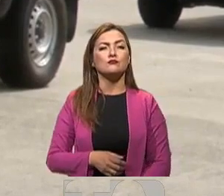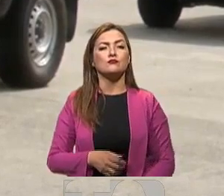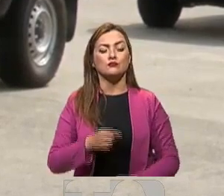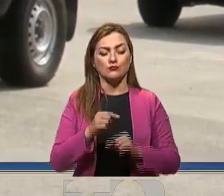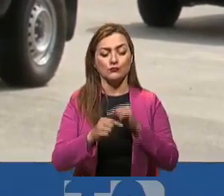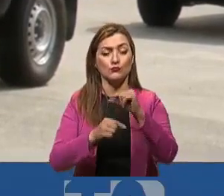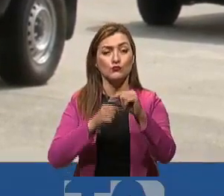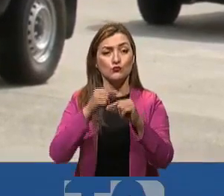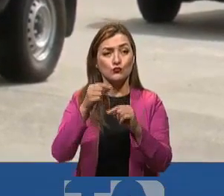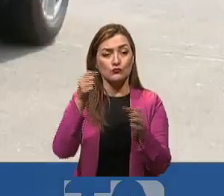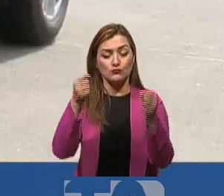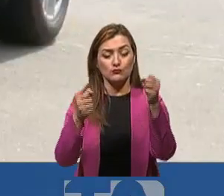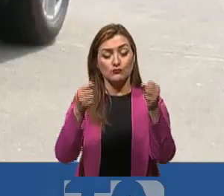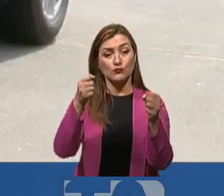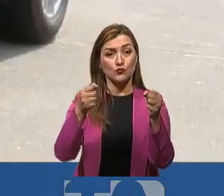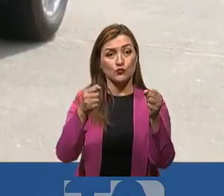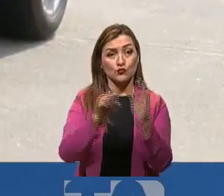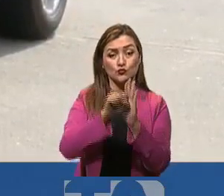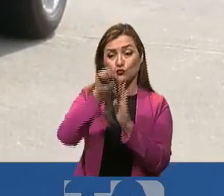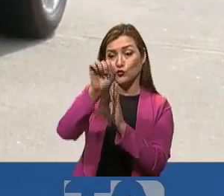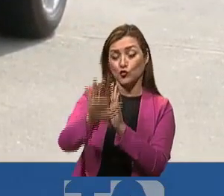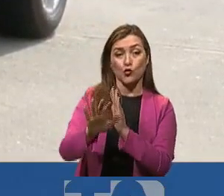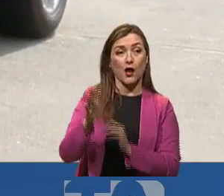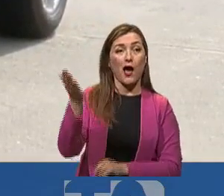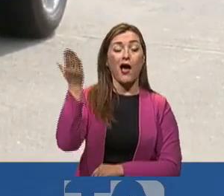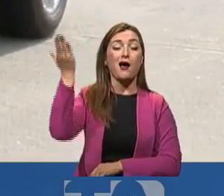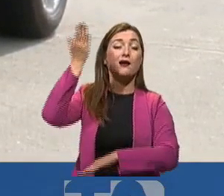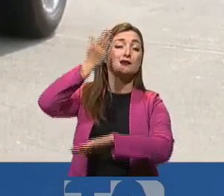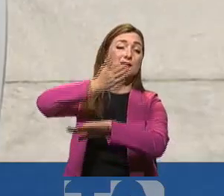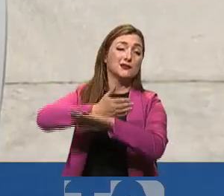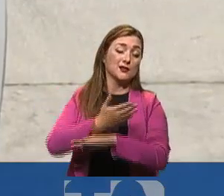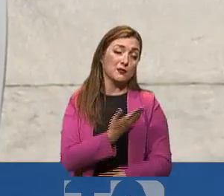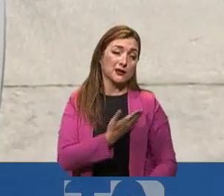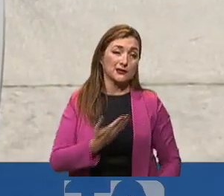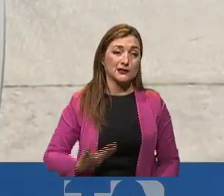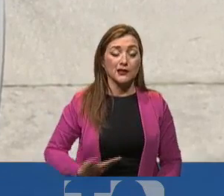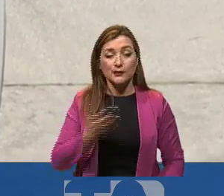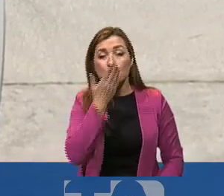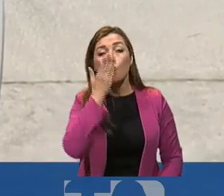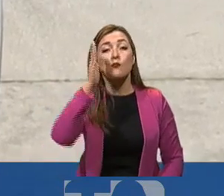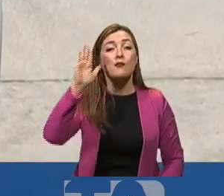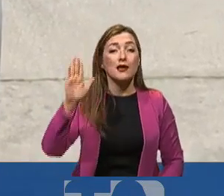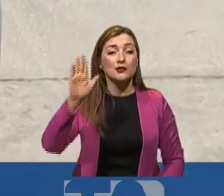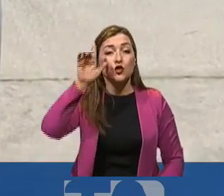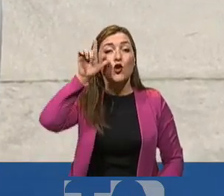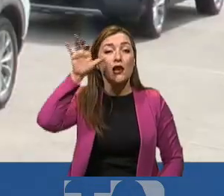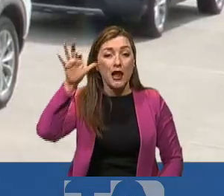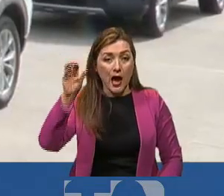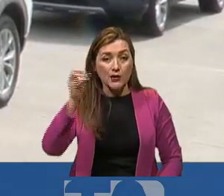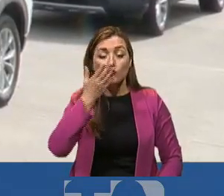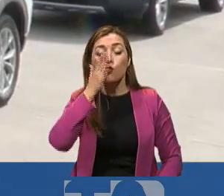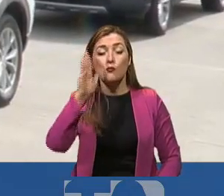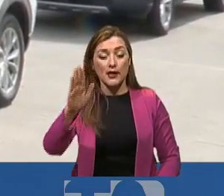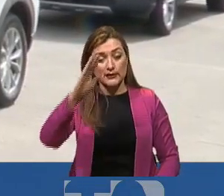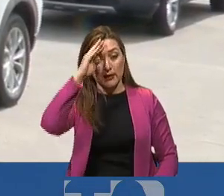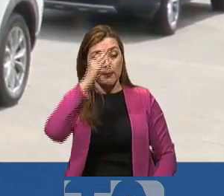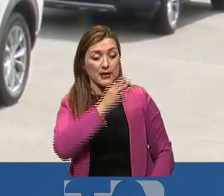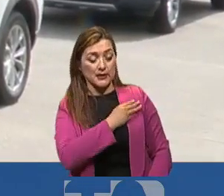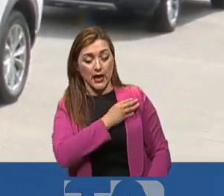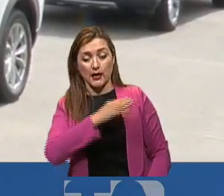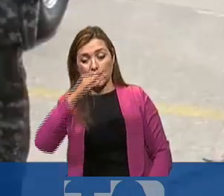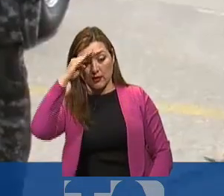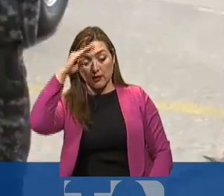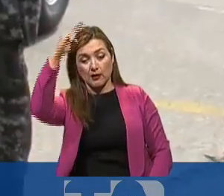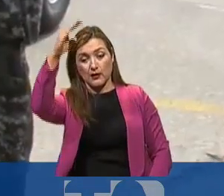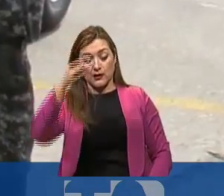poco, así van llegando los vehículos que había ofrecido el presidente Guillermo Lasso a la Fuerza Pública. La mañana de este martes se entregaron